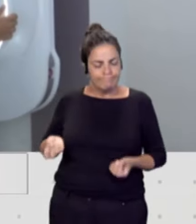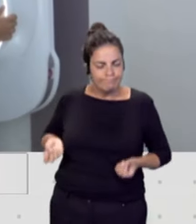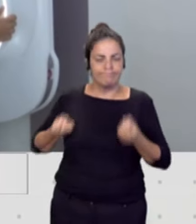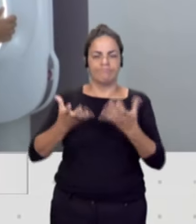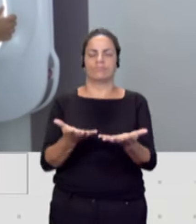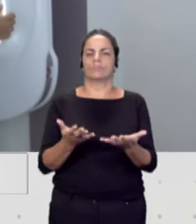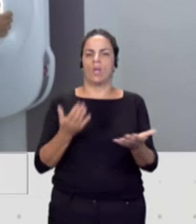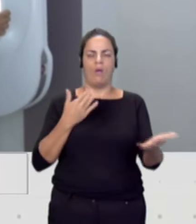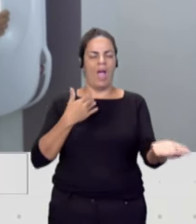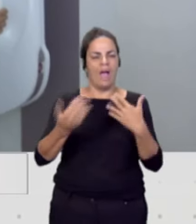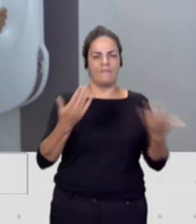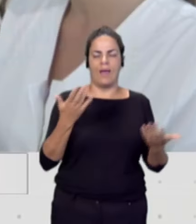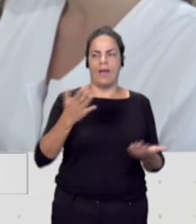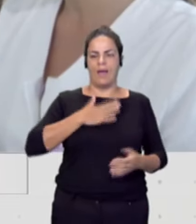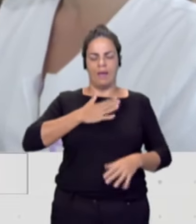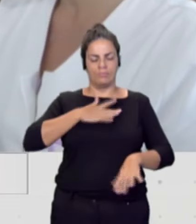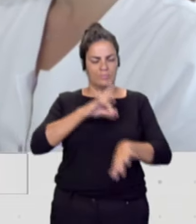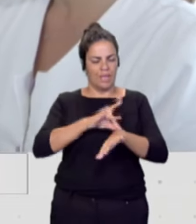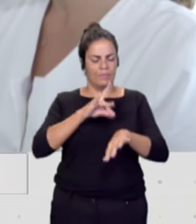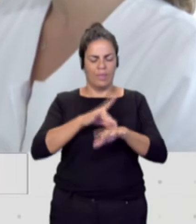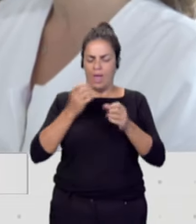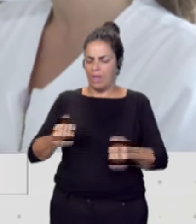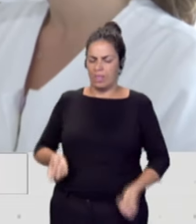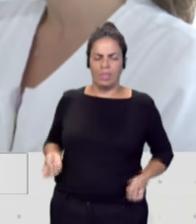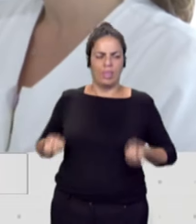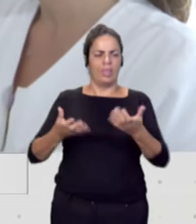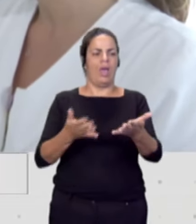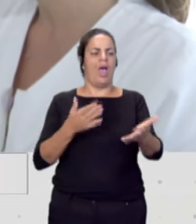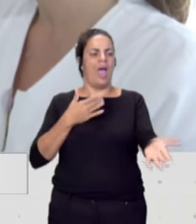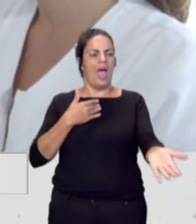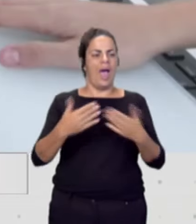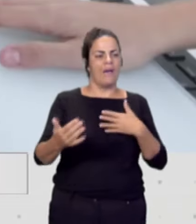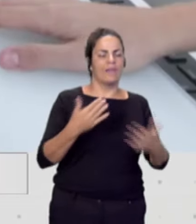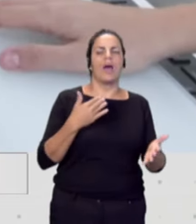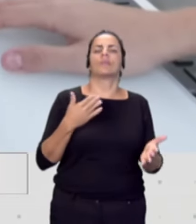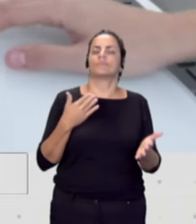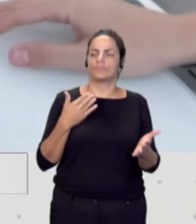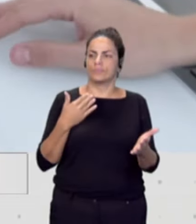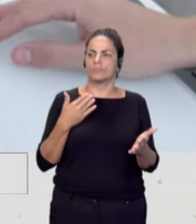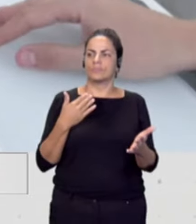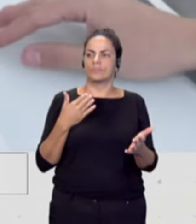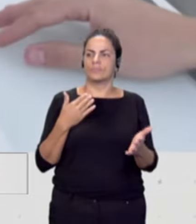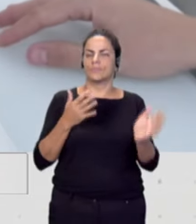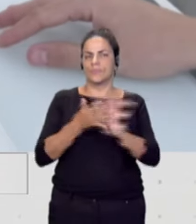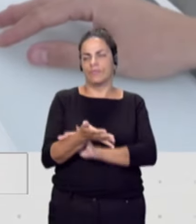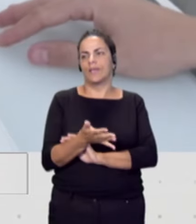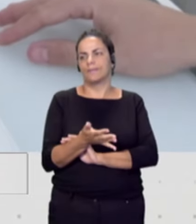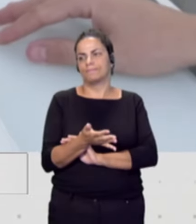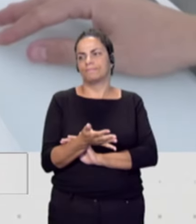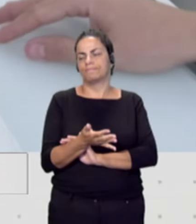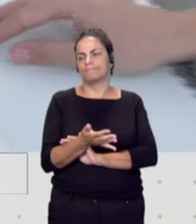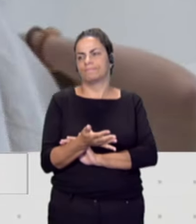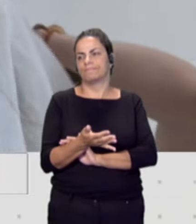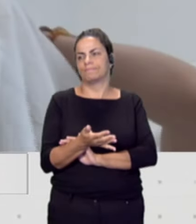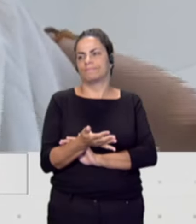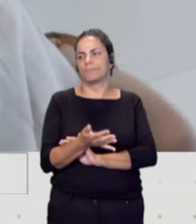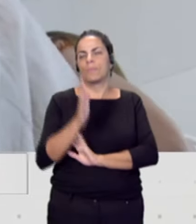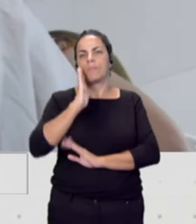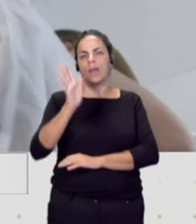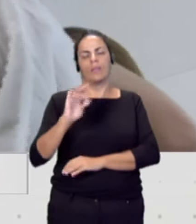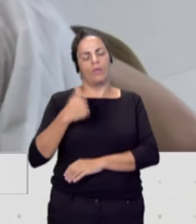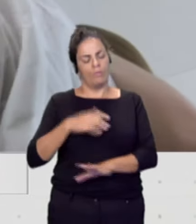hablar de lo que tengo va a ser también como algo podemos percibir que ya lo puedo asimilar